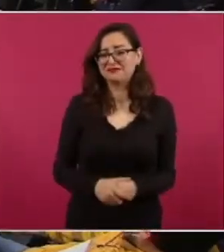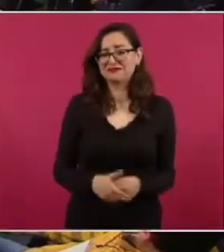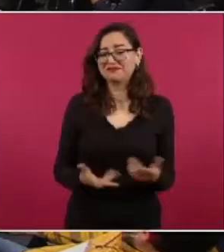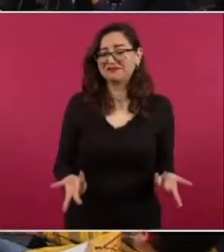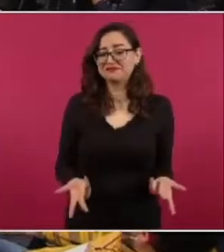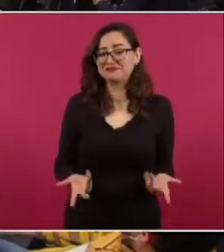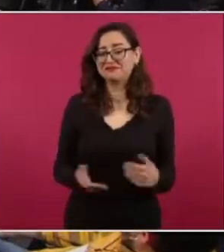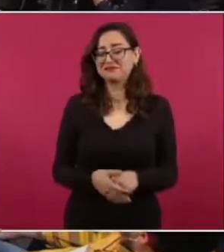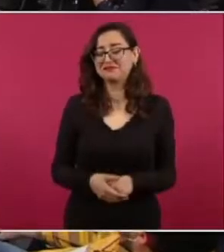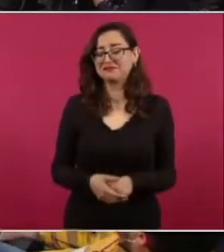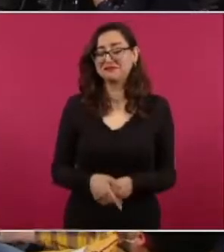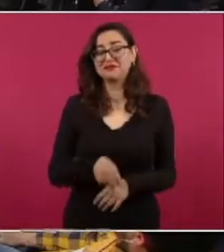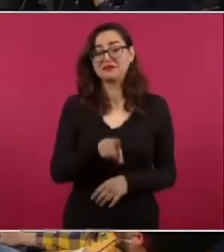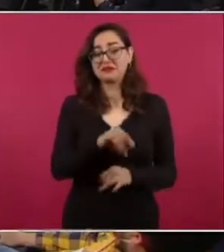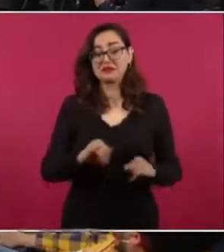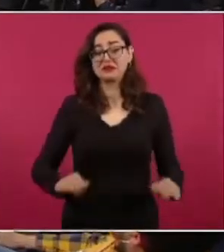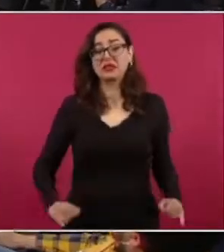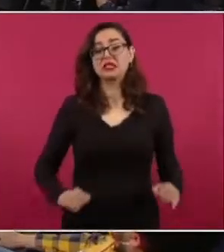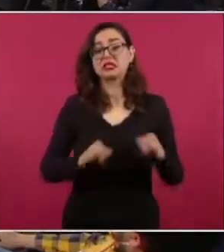eran alcahuetes